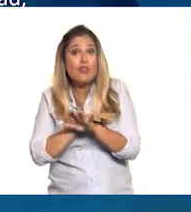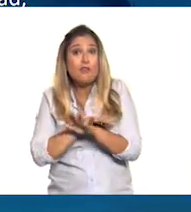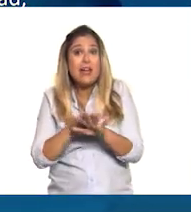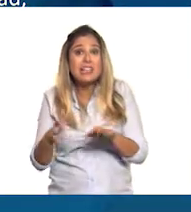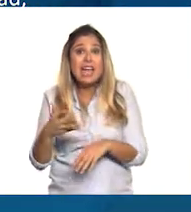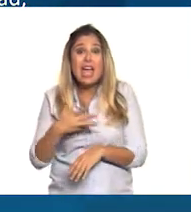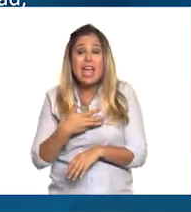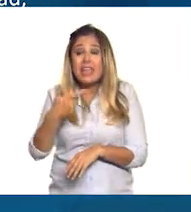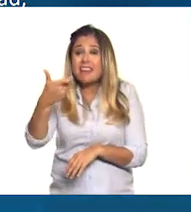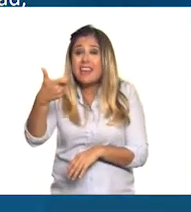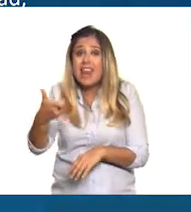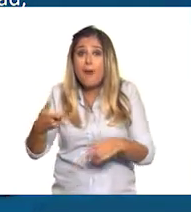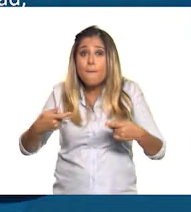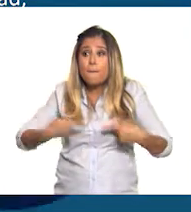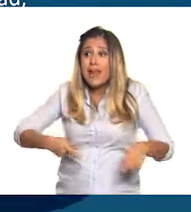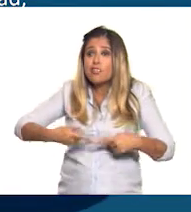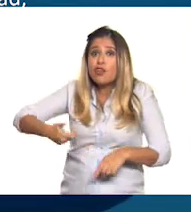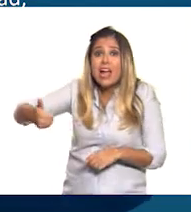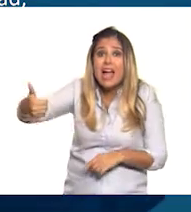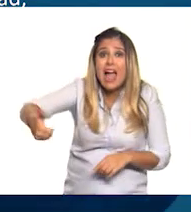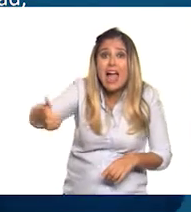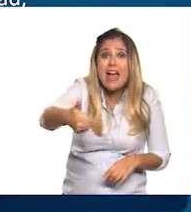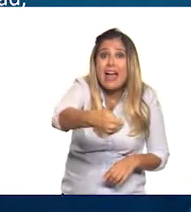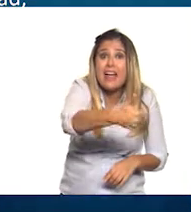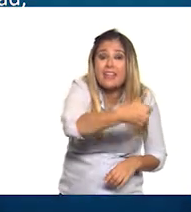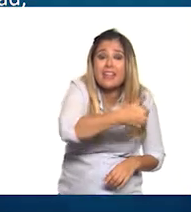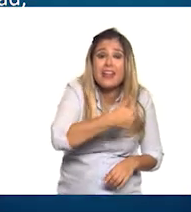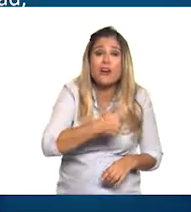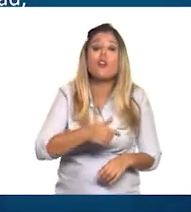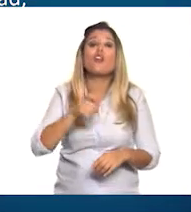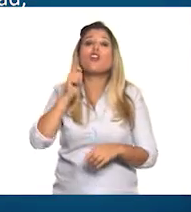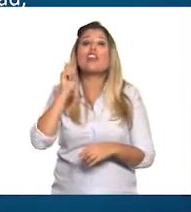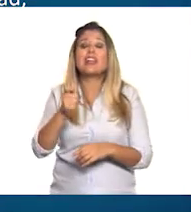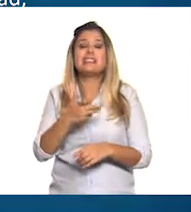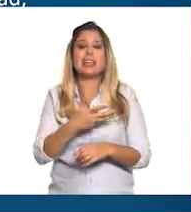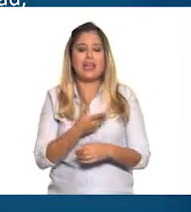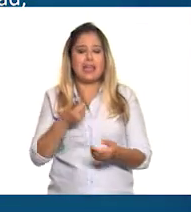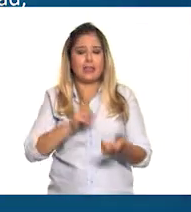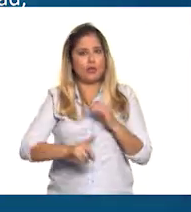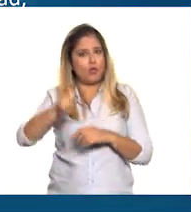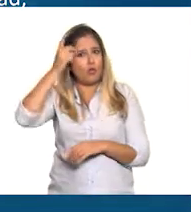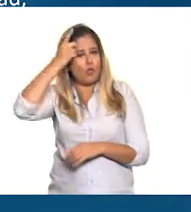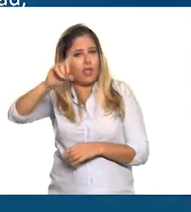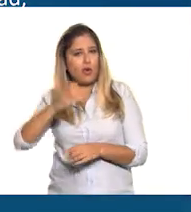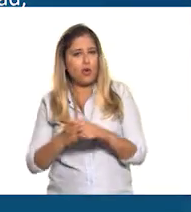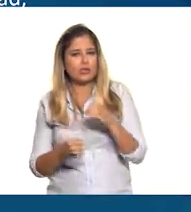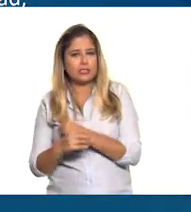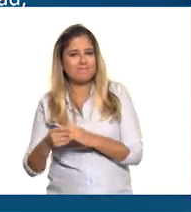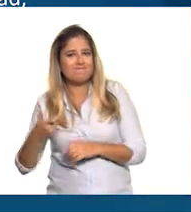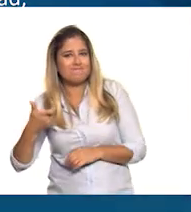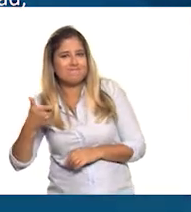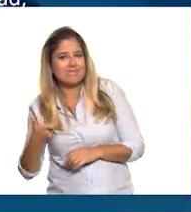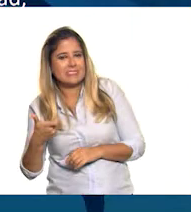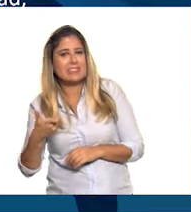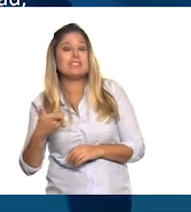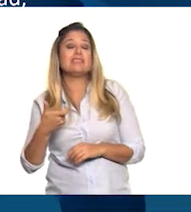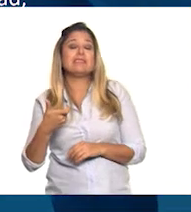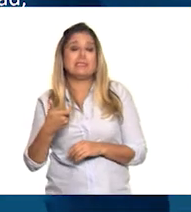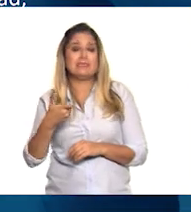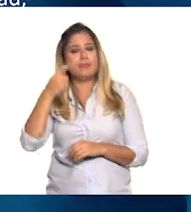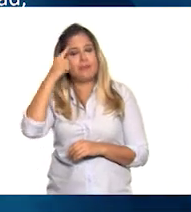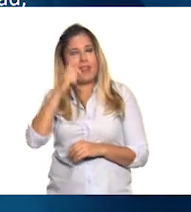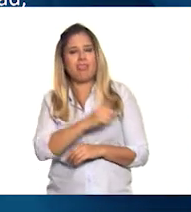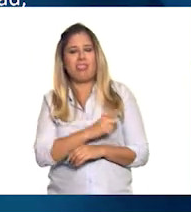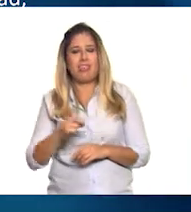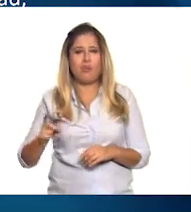capacidad económica de las personas que hace referencia a los recursos que posee y a su capacidad para hacer frente a sus